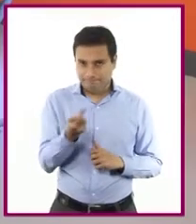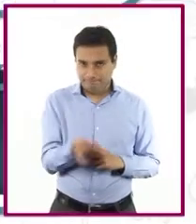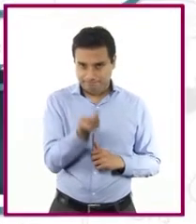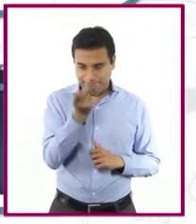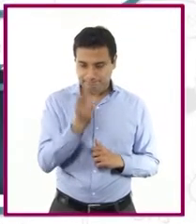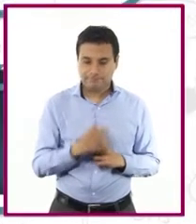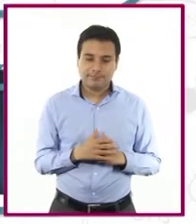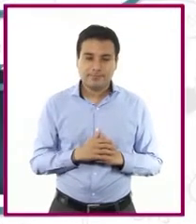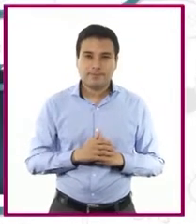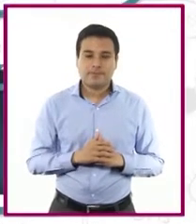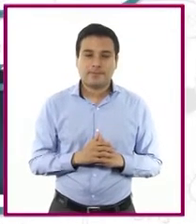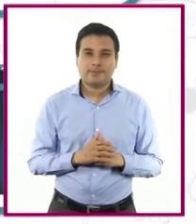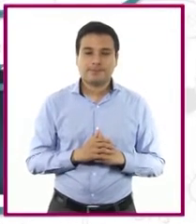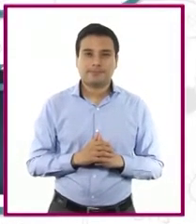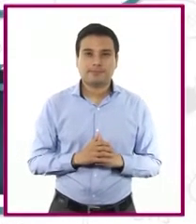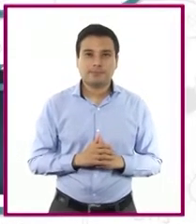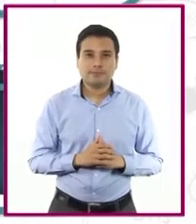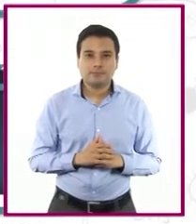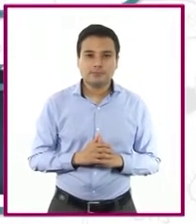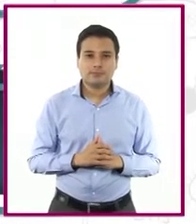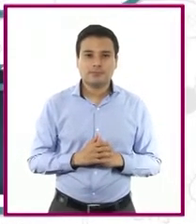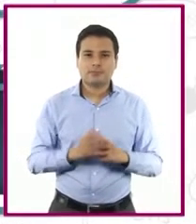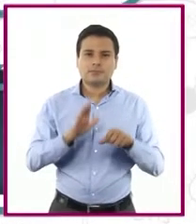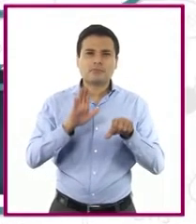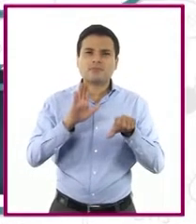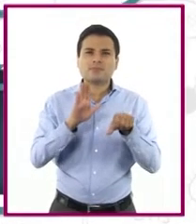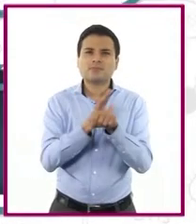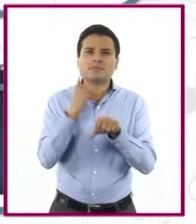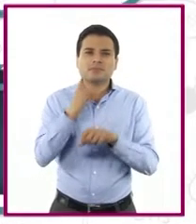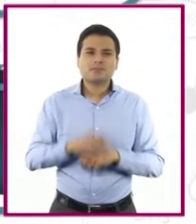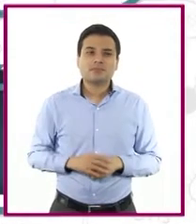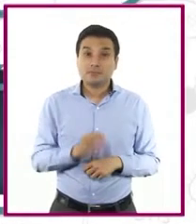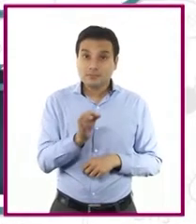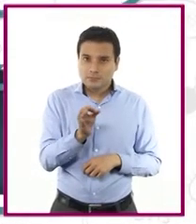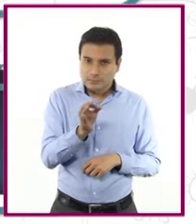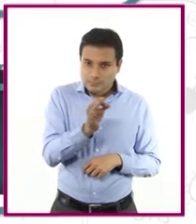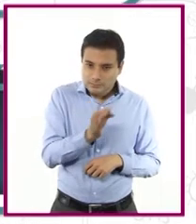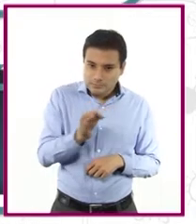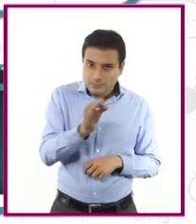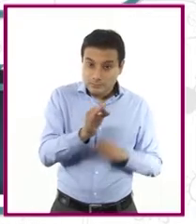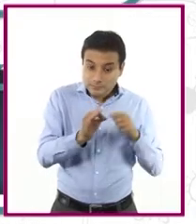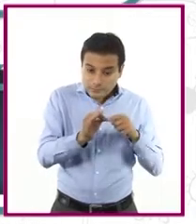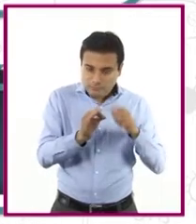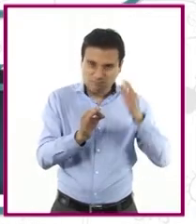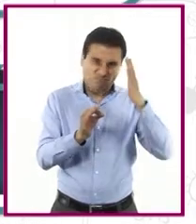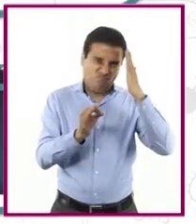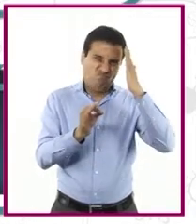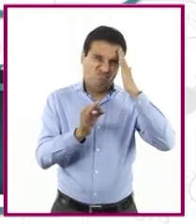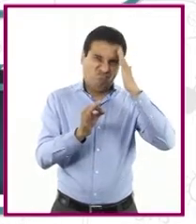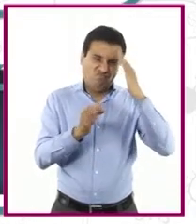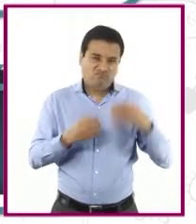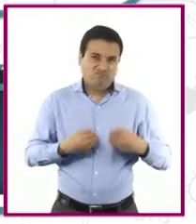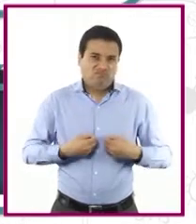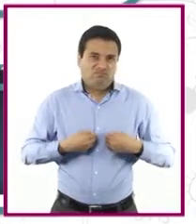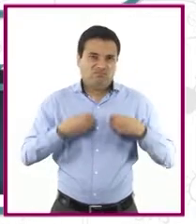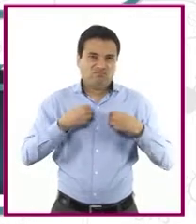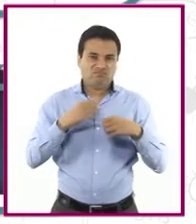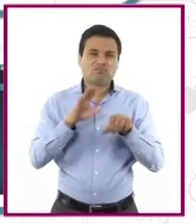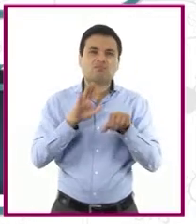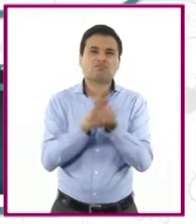es, ¿por qué se dice que la célula es la unidad básica de la vida?